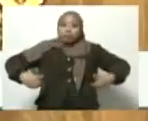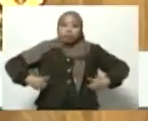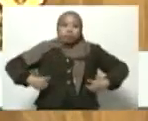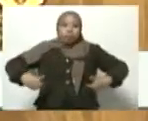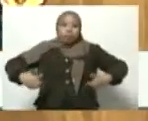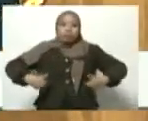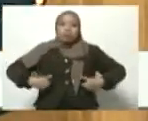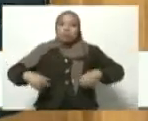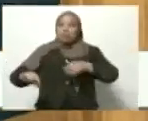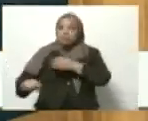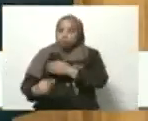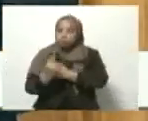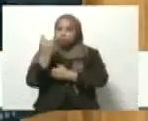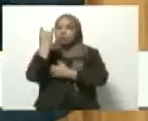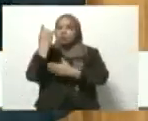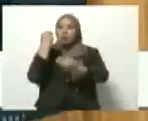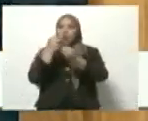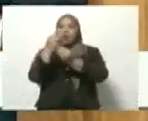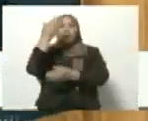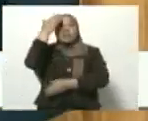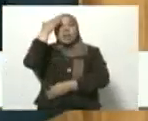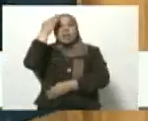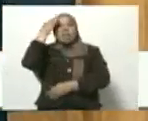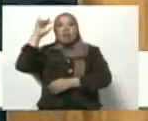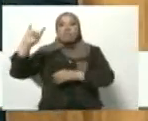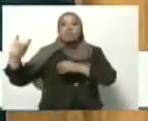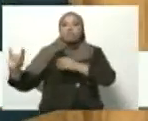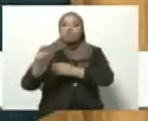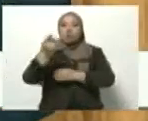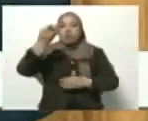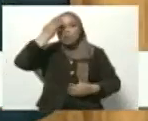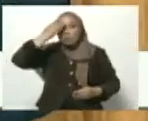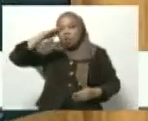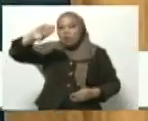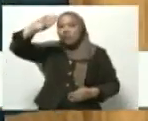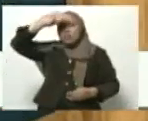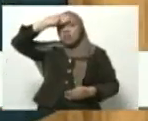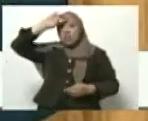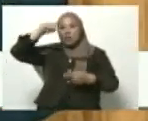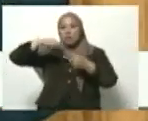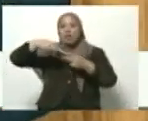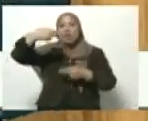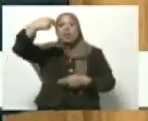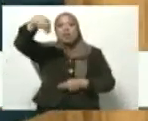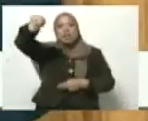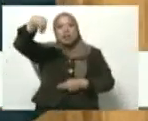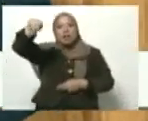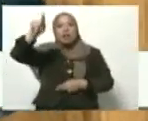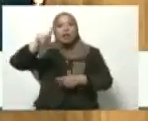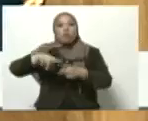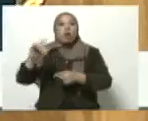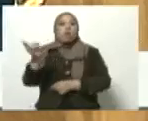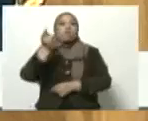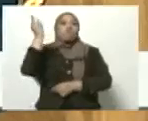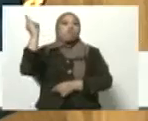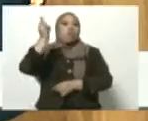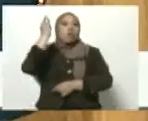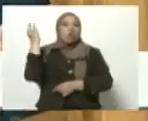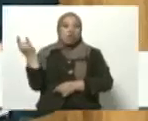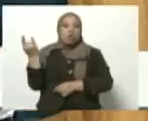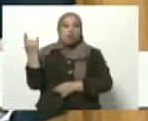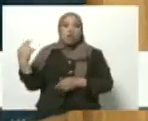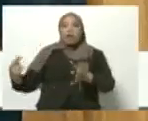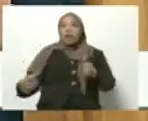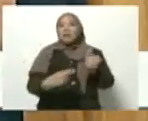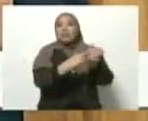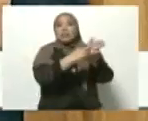a traicionar. Estoy hablando de Cuba, de Nicaragua, de Bolivia, más allá de Siria, que está